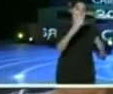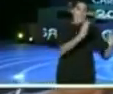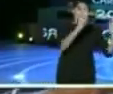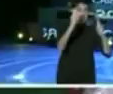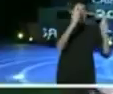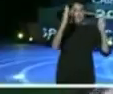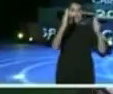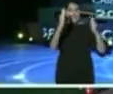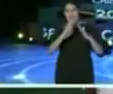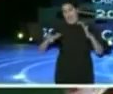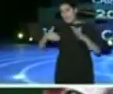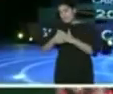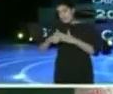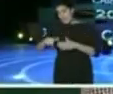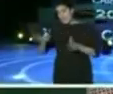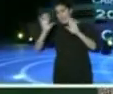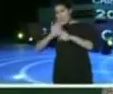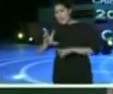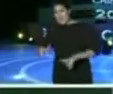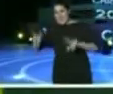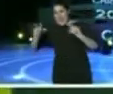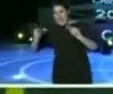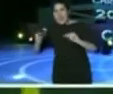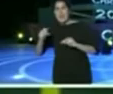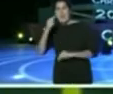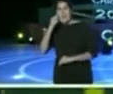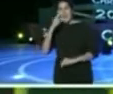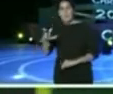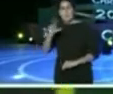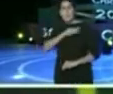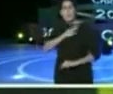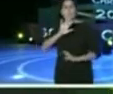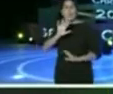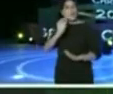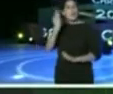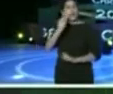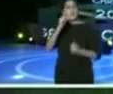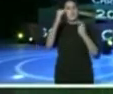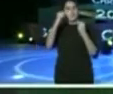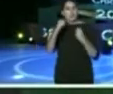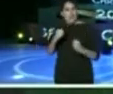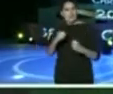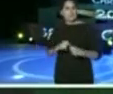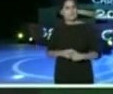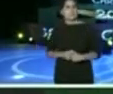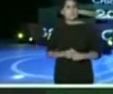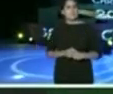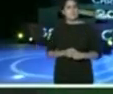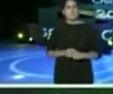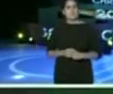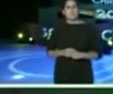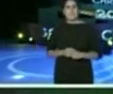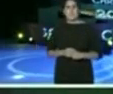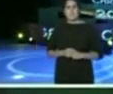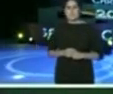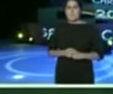como en la gran final. Vamos a dar otro paso adelante y vamos a por los premios no institucionales. Laura. Venga, vamos a ver. El primer